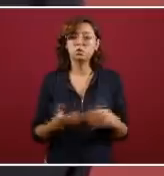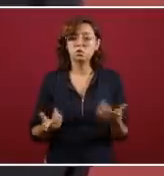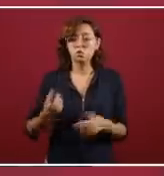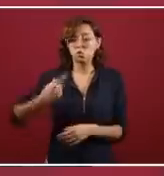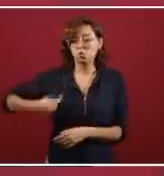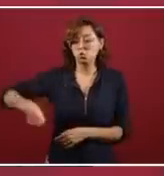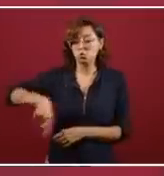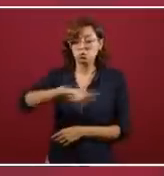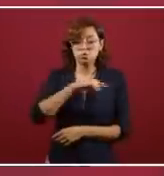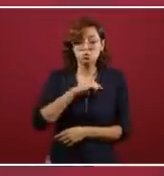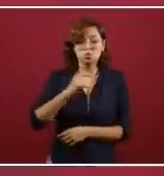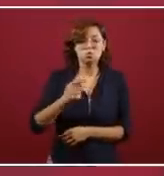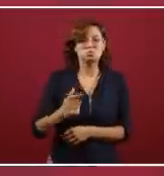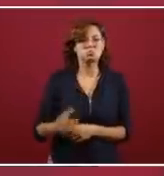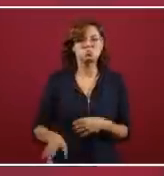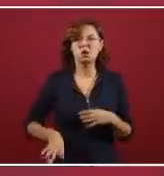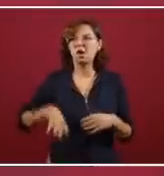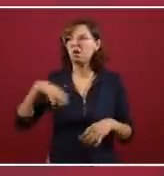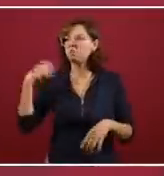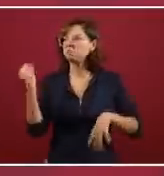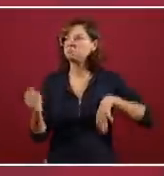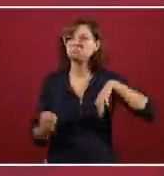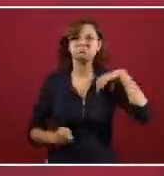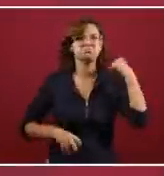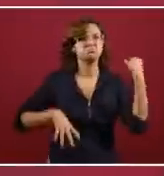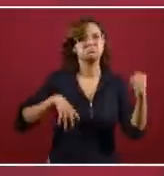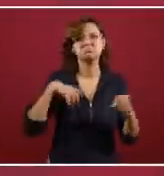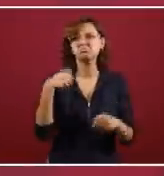acabarnos, desperdiciar